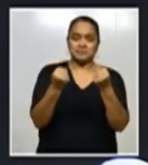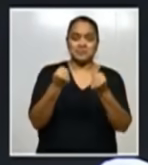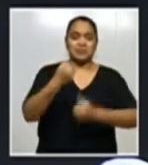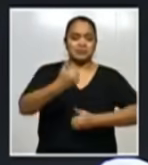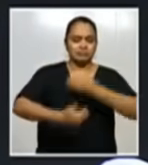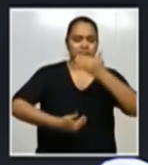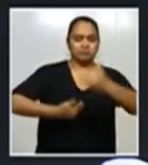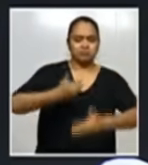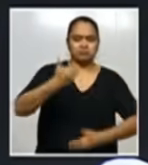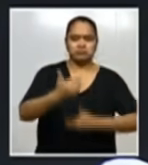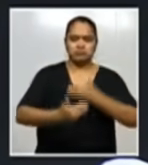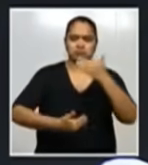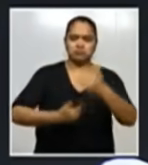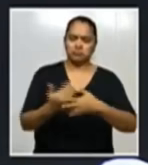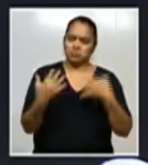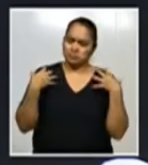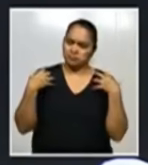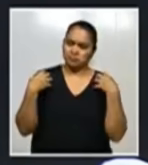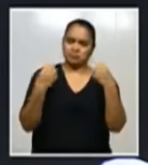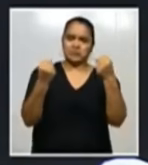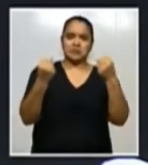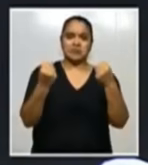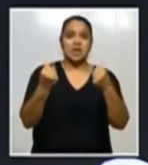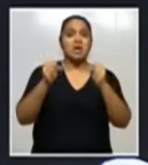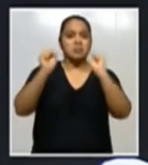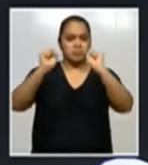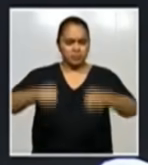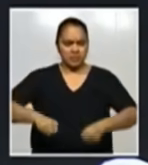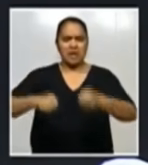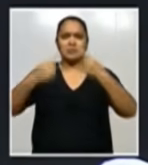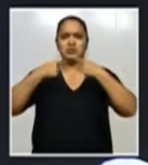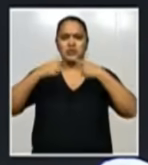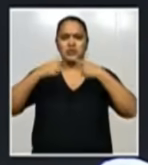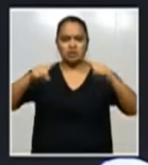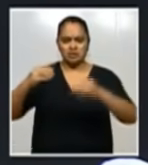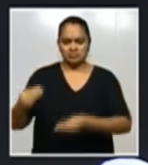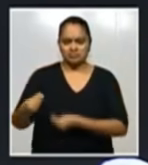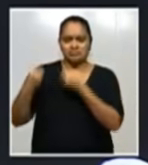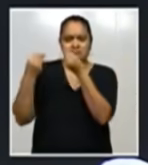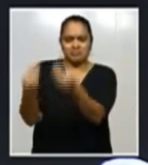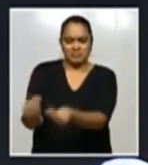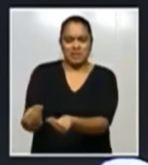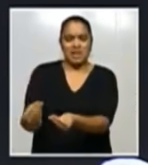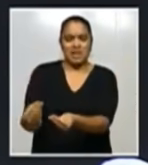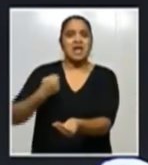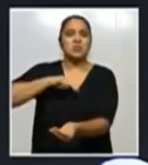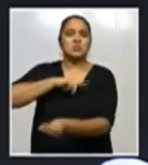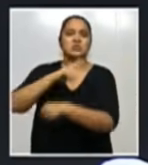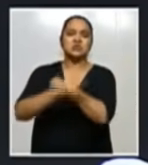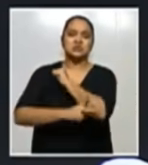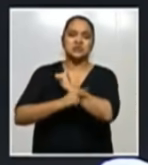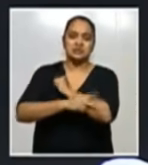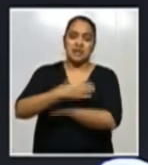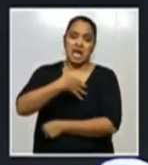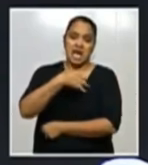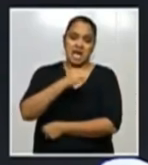robusto, que realmente nos permita entregarle a nuestros hijos y a nuestros nietos un país